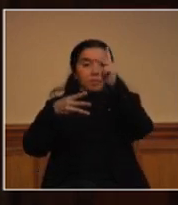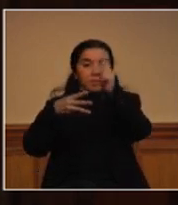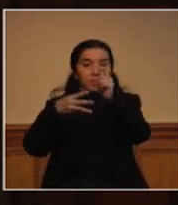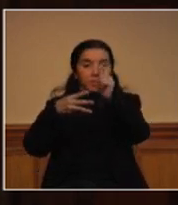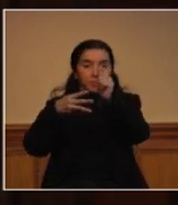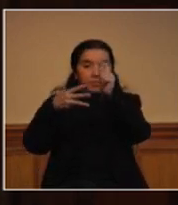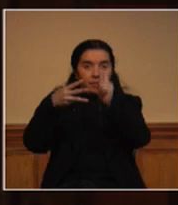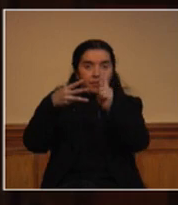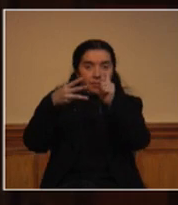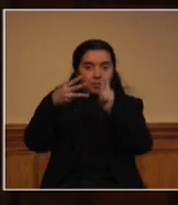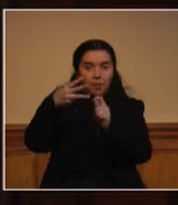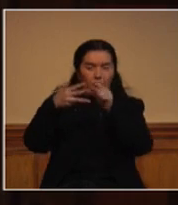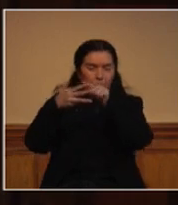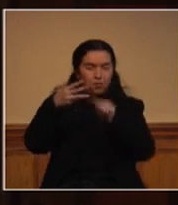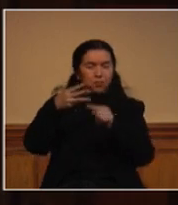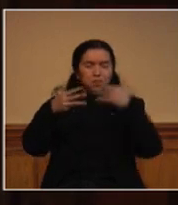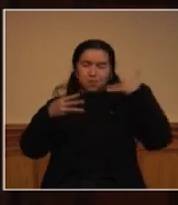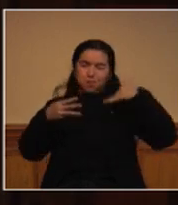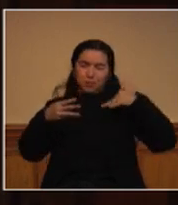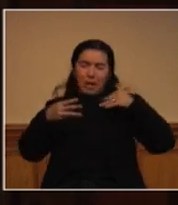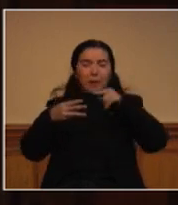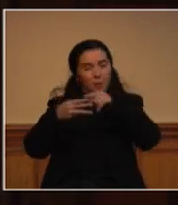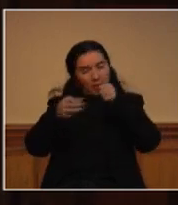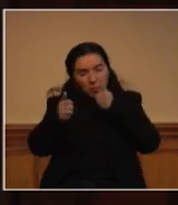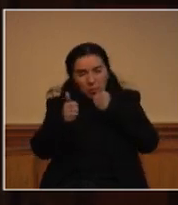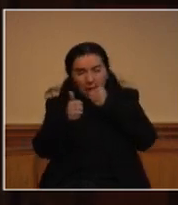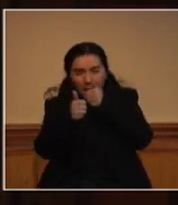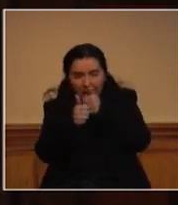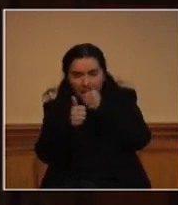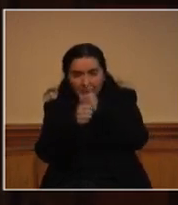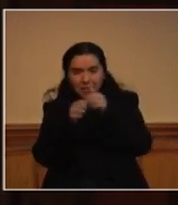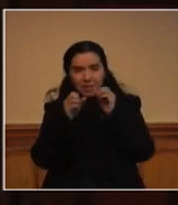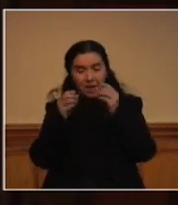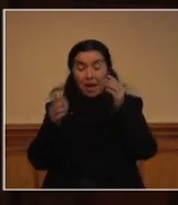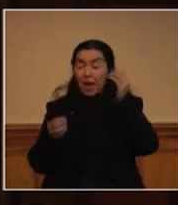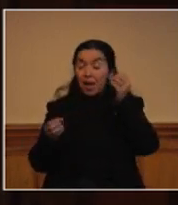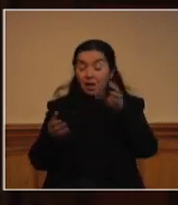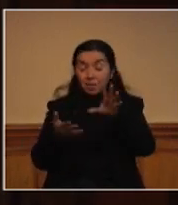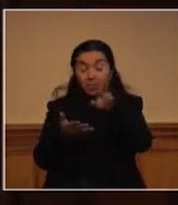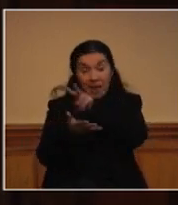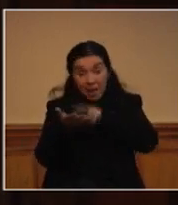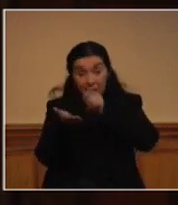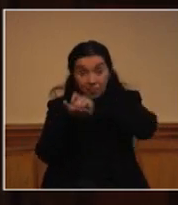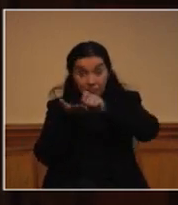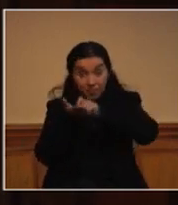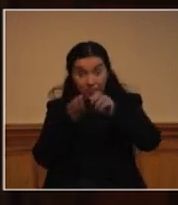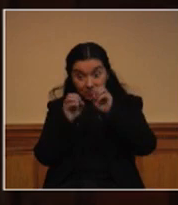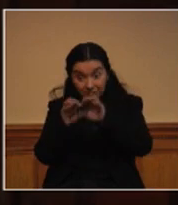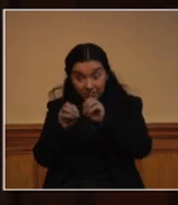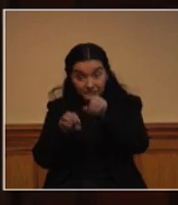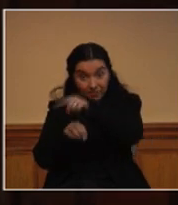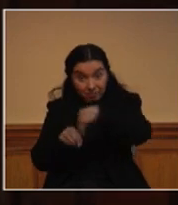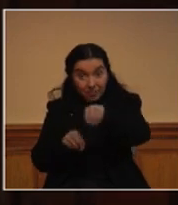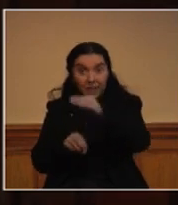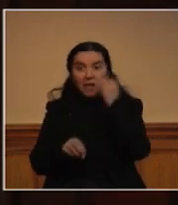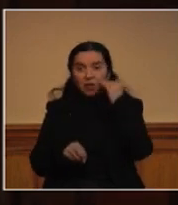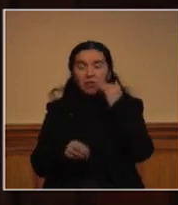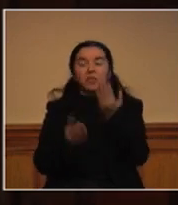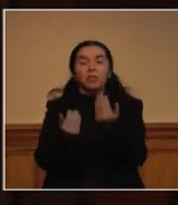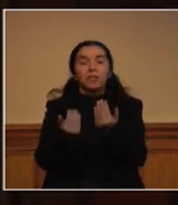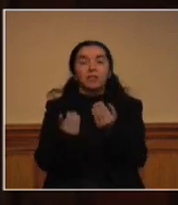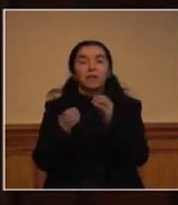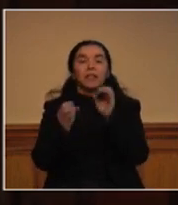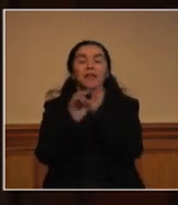claves a través de las cuales podemos acercar el conocimiento de la lectoescritura a los alumnos con